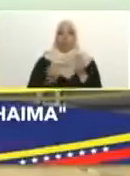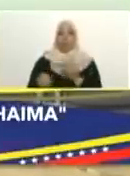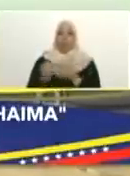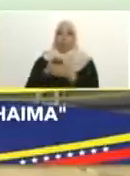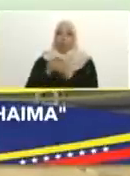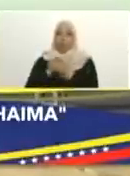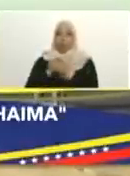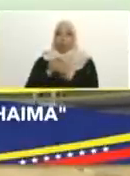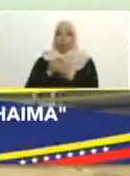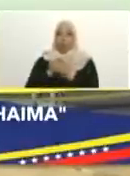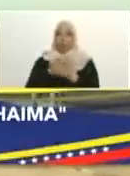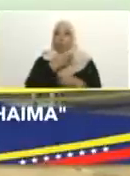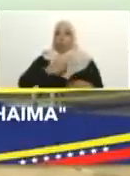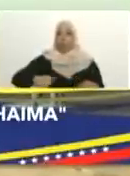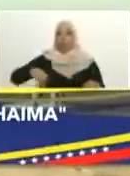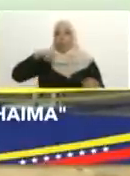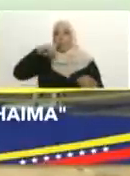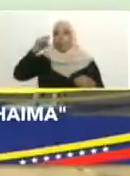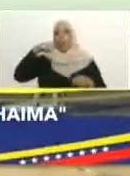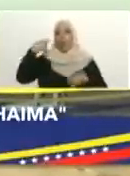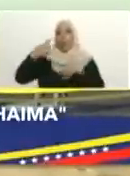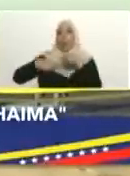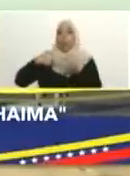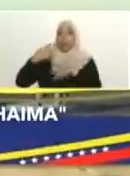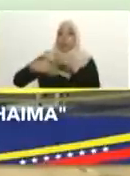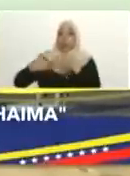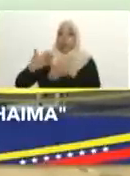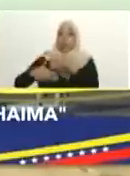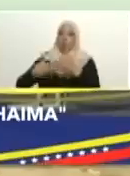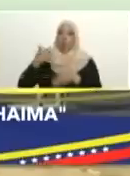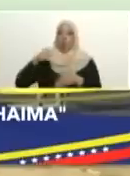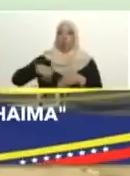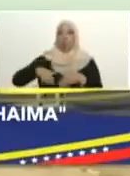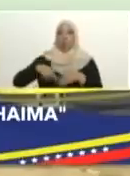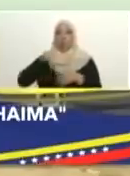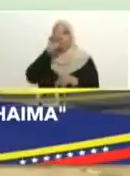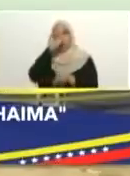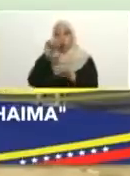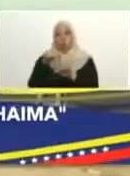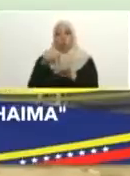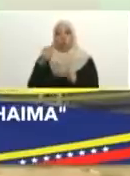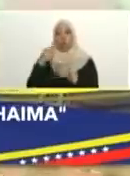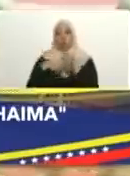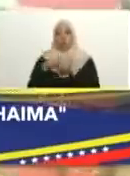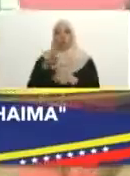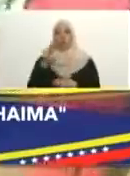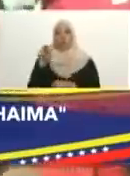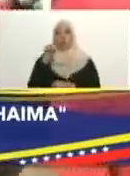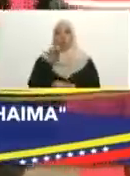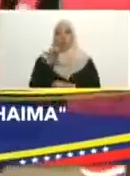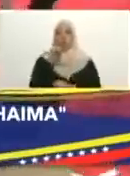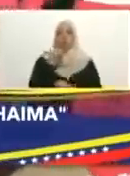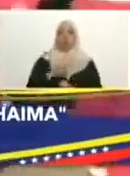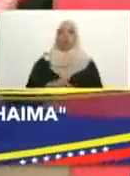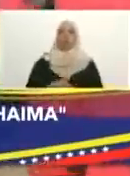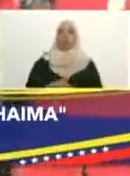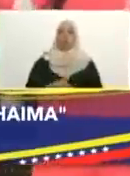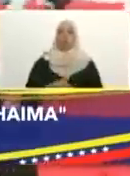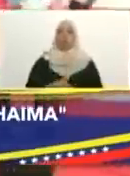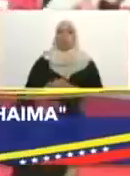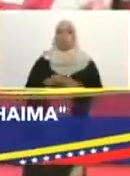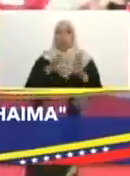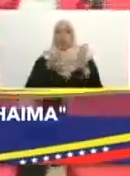presidente. La producción actual neta de la macoya son 9.000